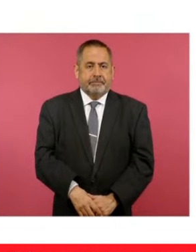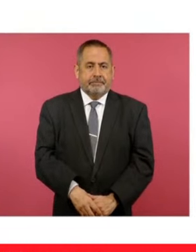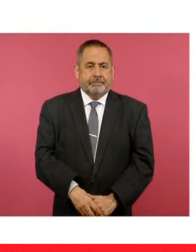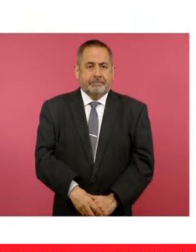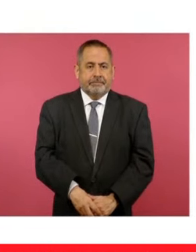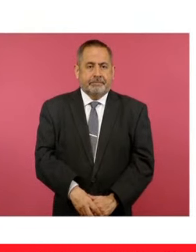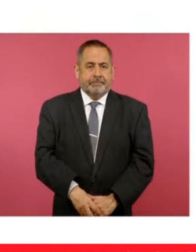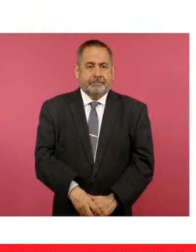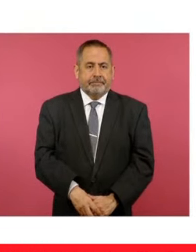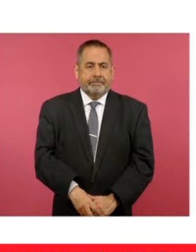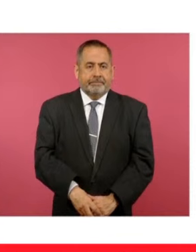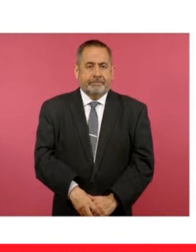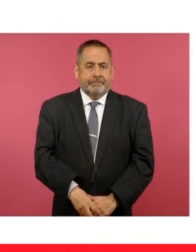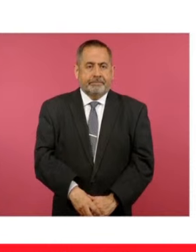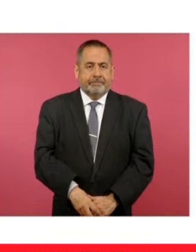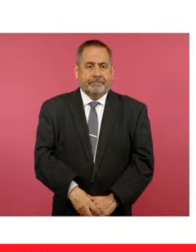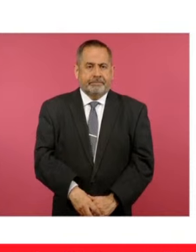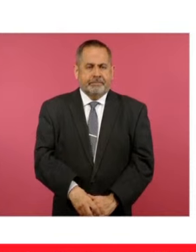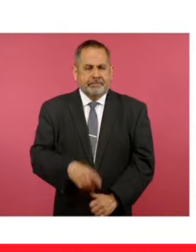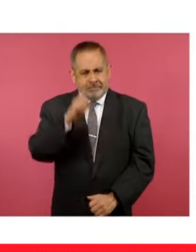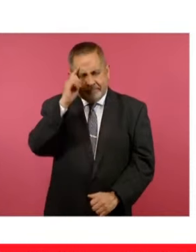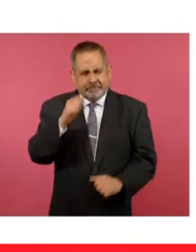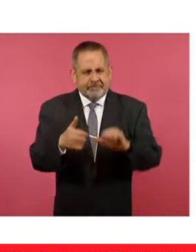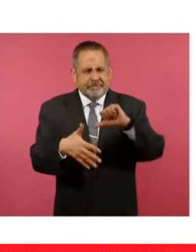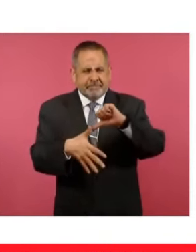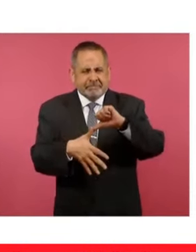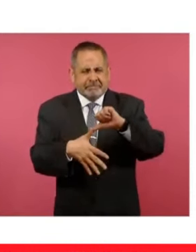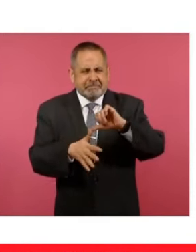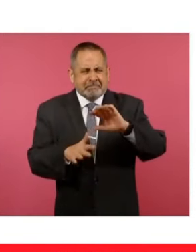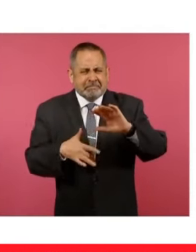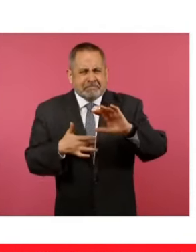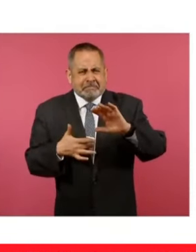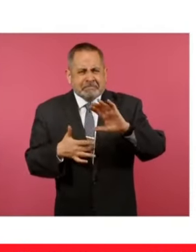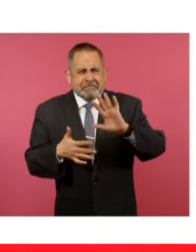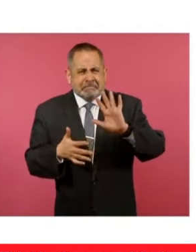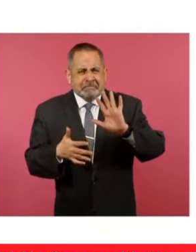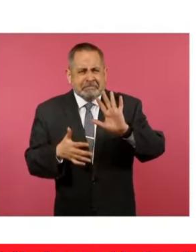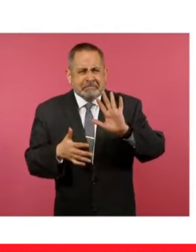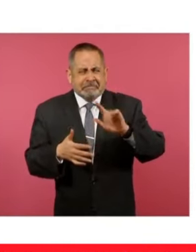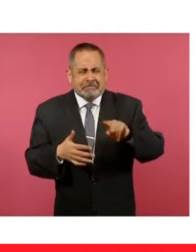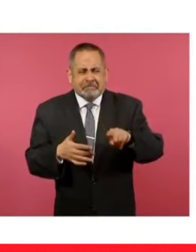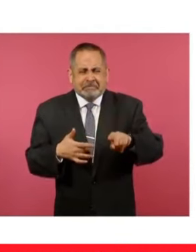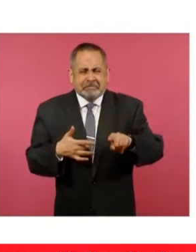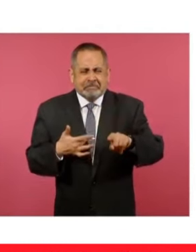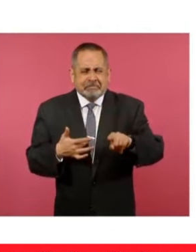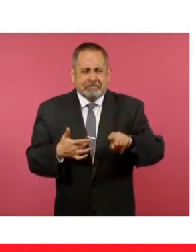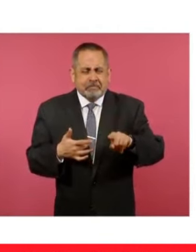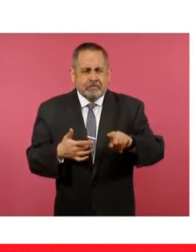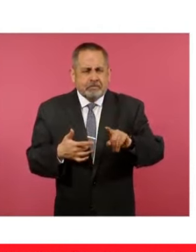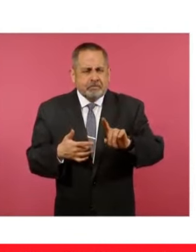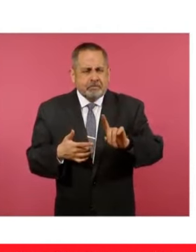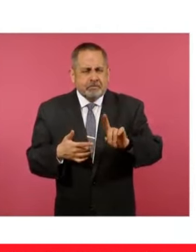11 creo que de América Latina l